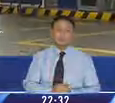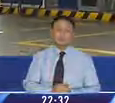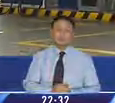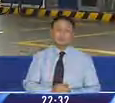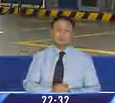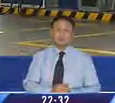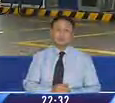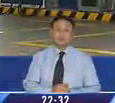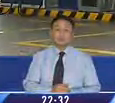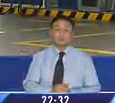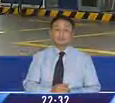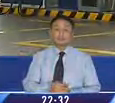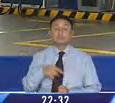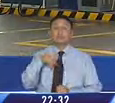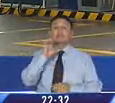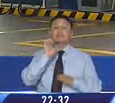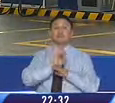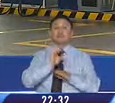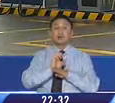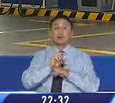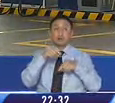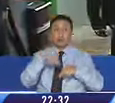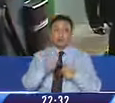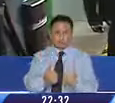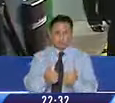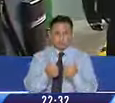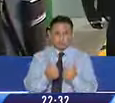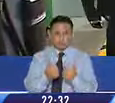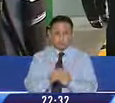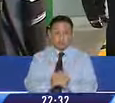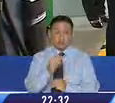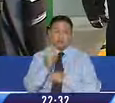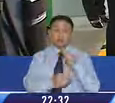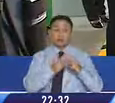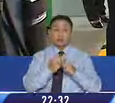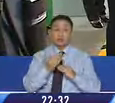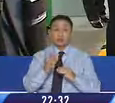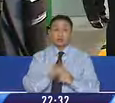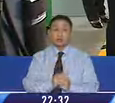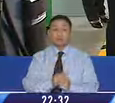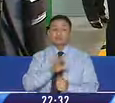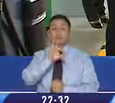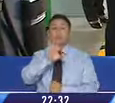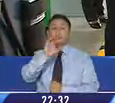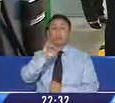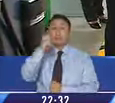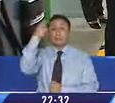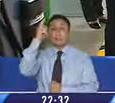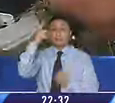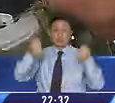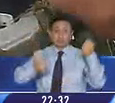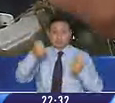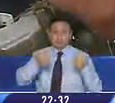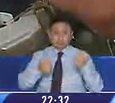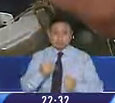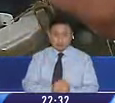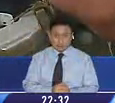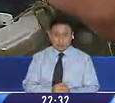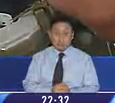sector automotriz del Ecuador celebrando este largo camino, ya que en el mundo se fabrican alrededor de 90 millones de vehículos. De esta